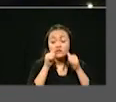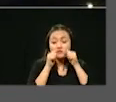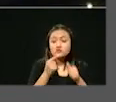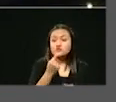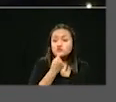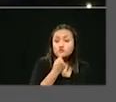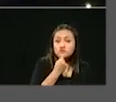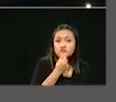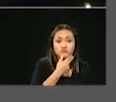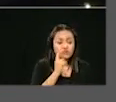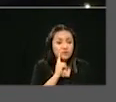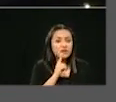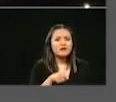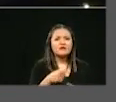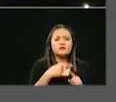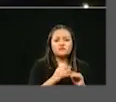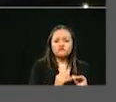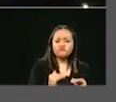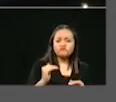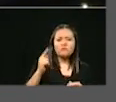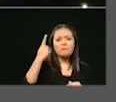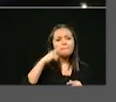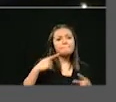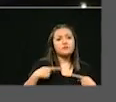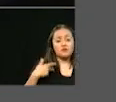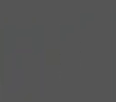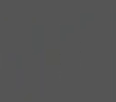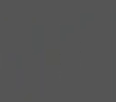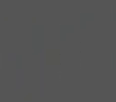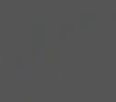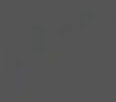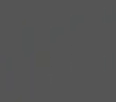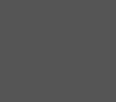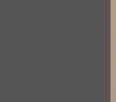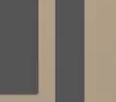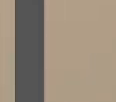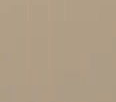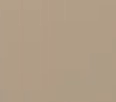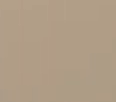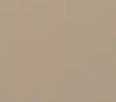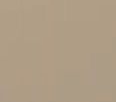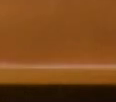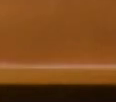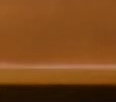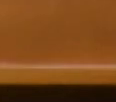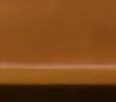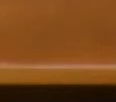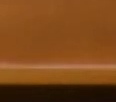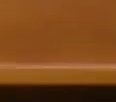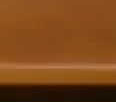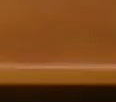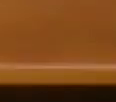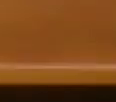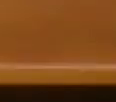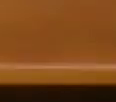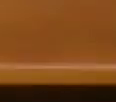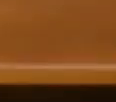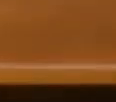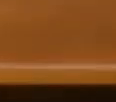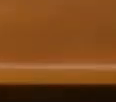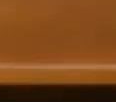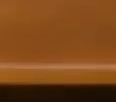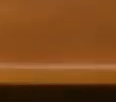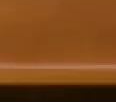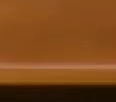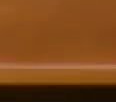más y mejores salarios al personal médico mayor presupuesto para medicamentos fueron sus compromisos Tengo experiencia en el poder